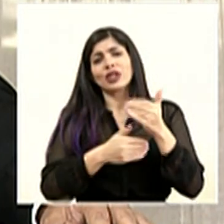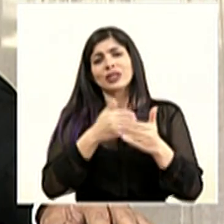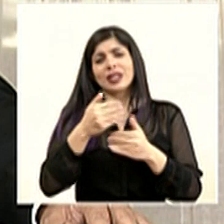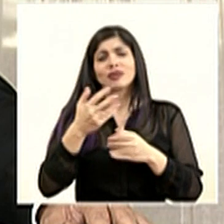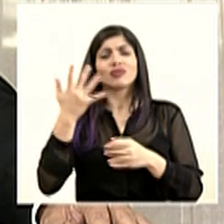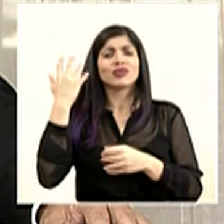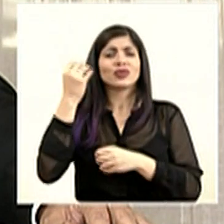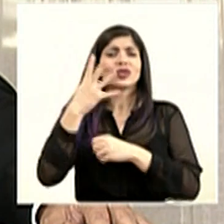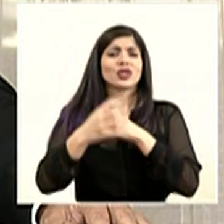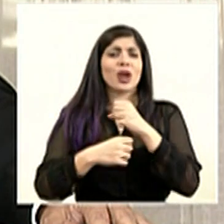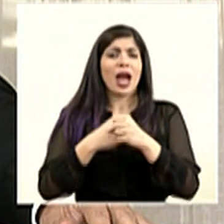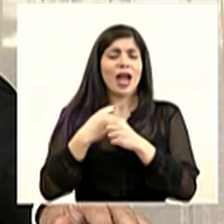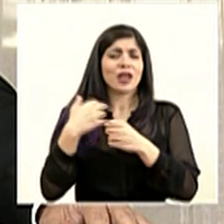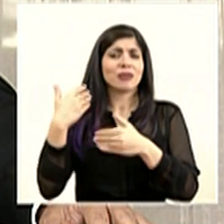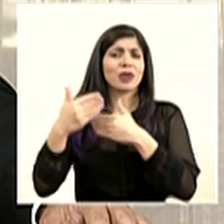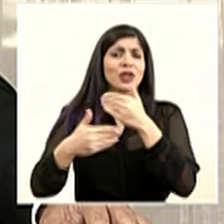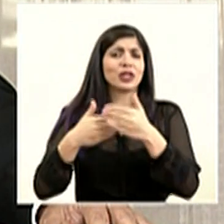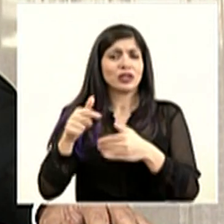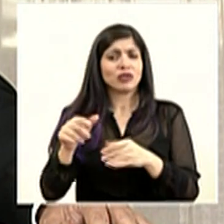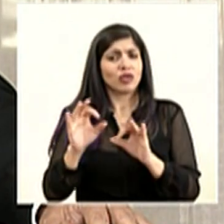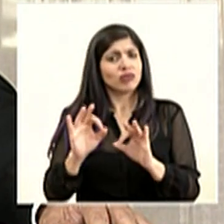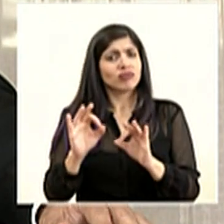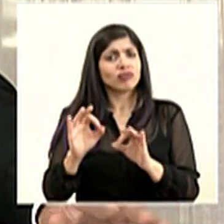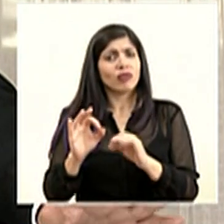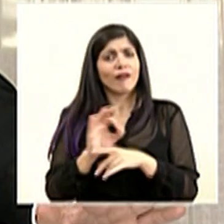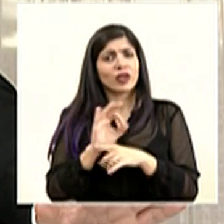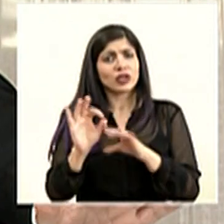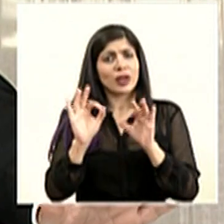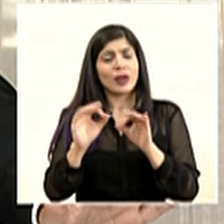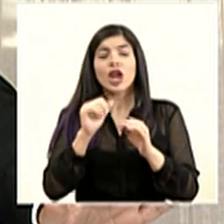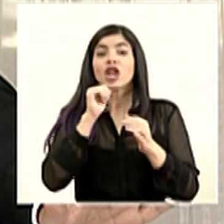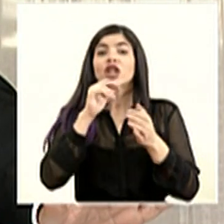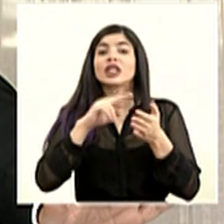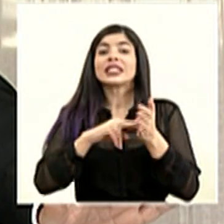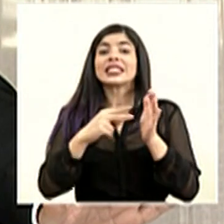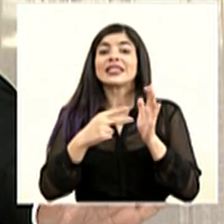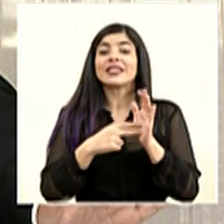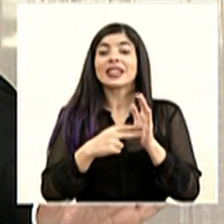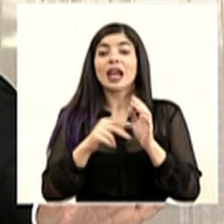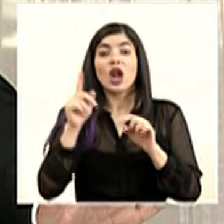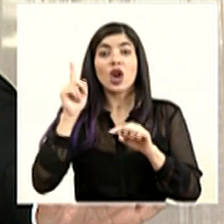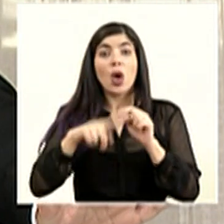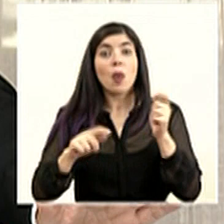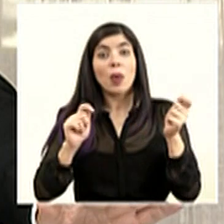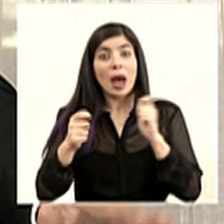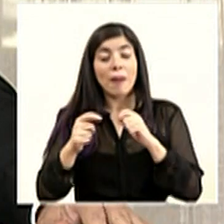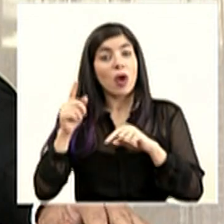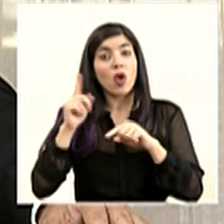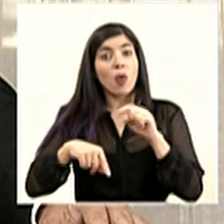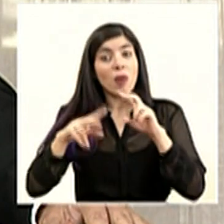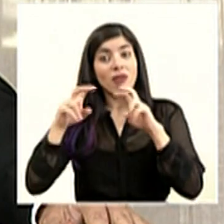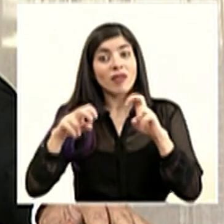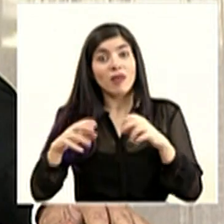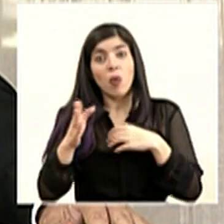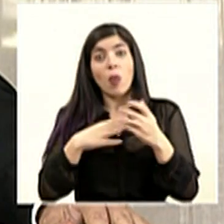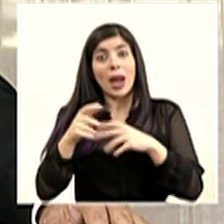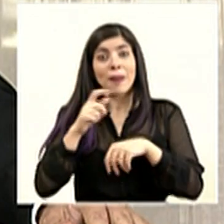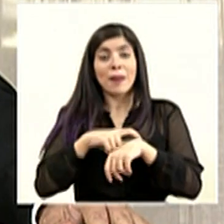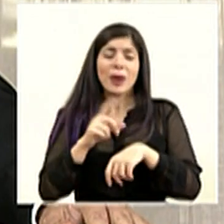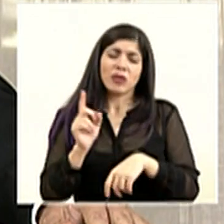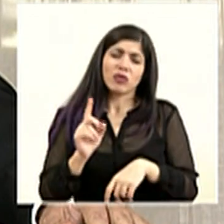parece que ha sido eficiente y ha funcionado. Eso no significa que no pueda cambiarse, analizarse o revisarse en cualquier